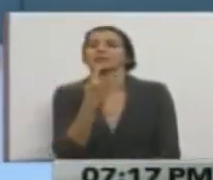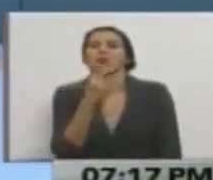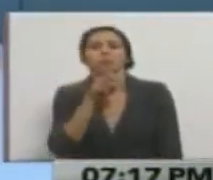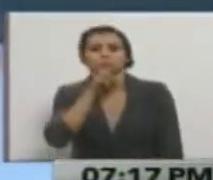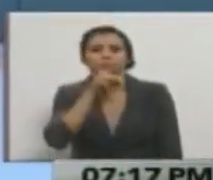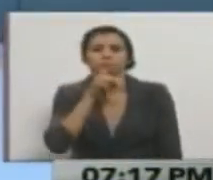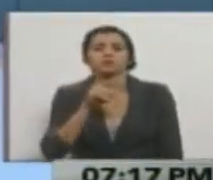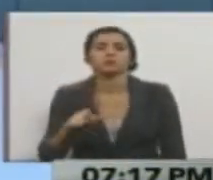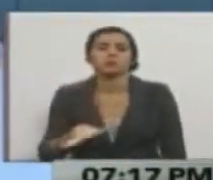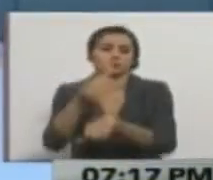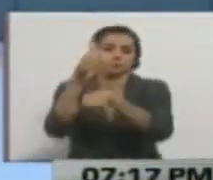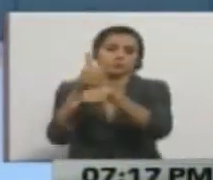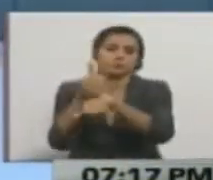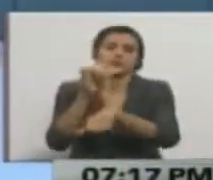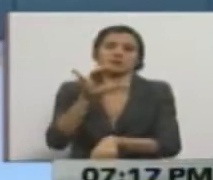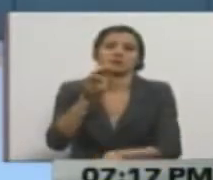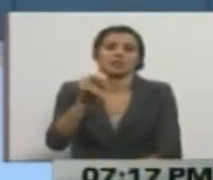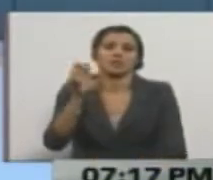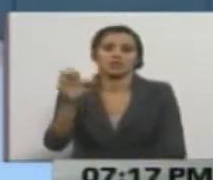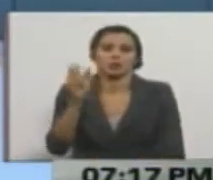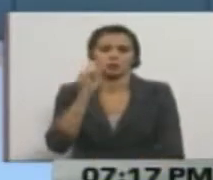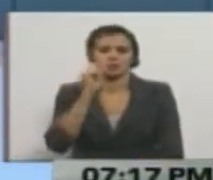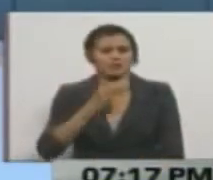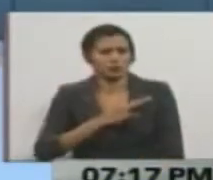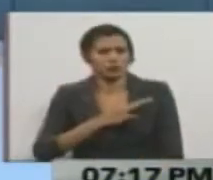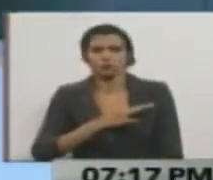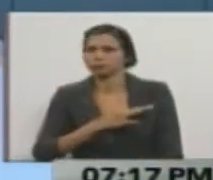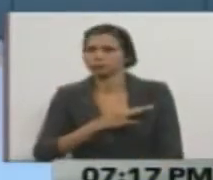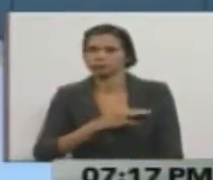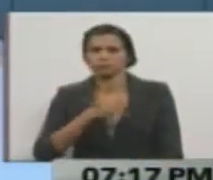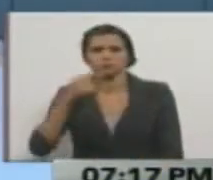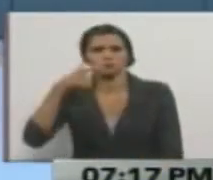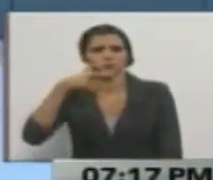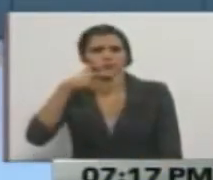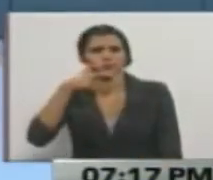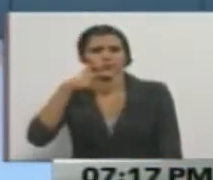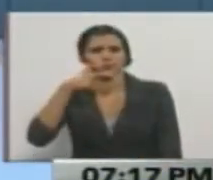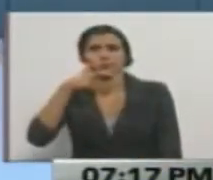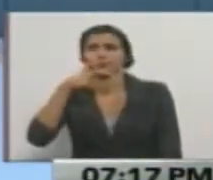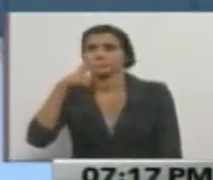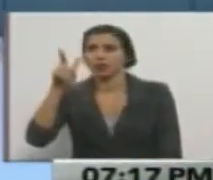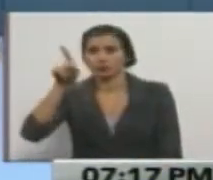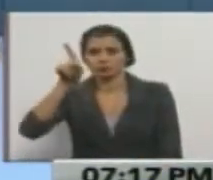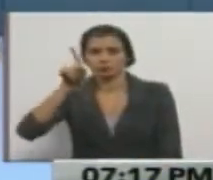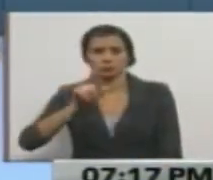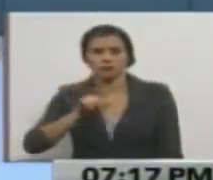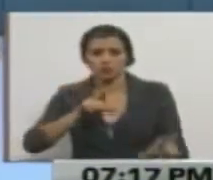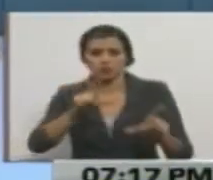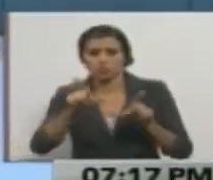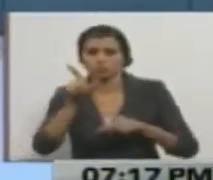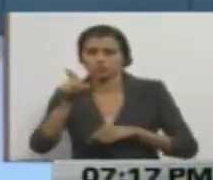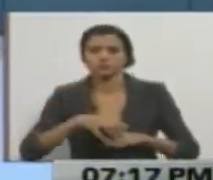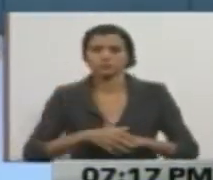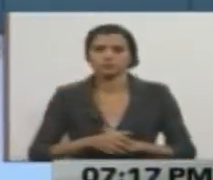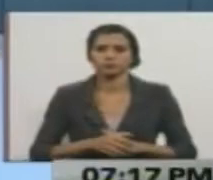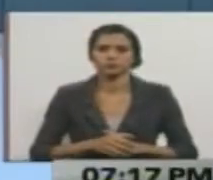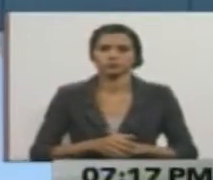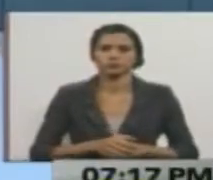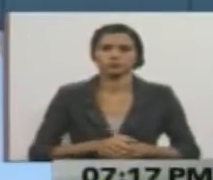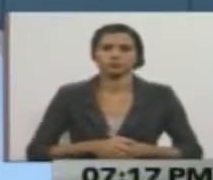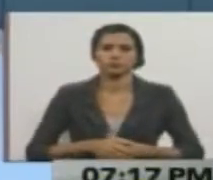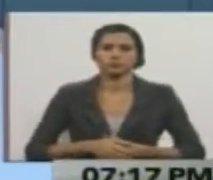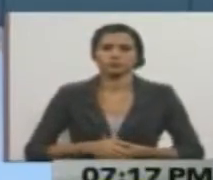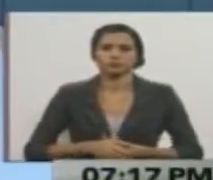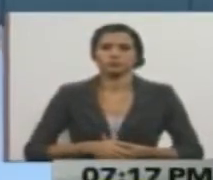Electoral. Yo no sé si el señor director las tiene a tiro. Y es importante citar la